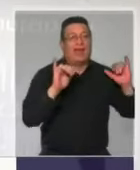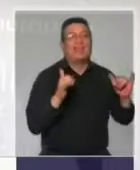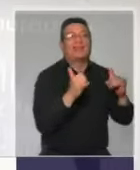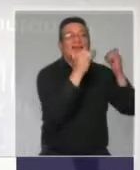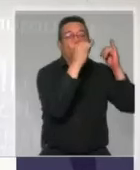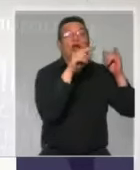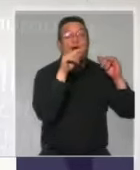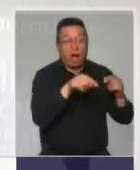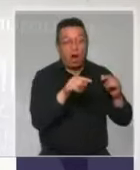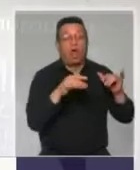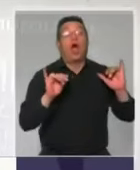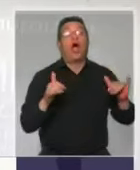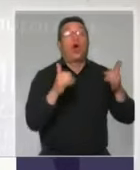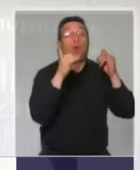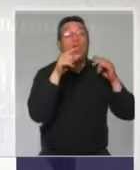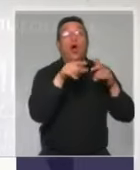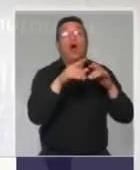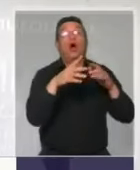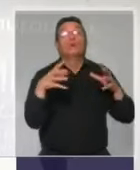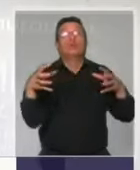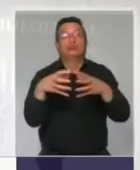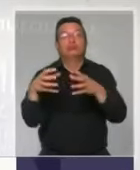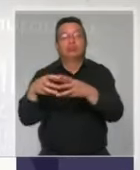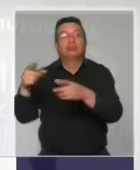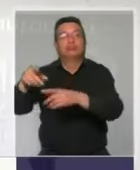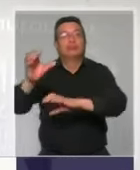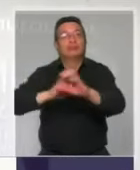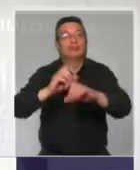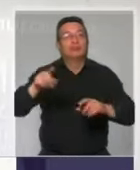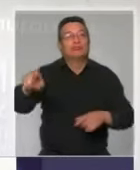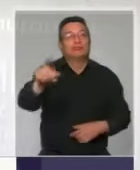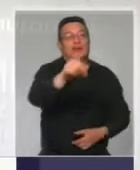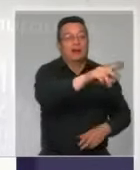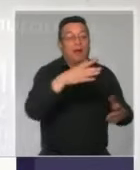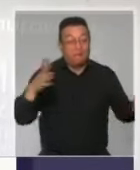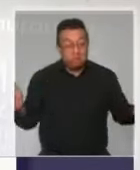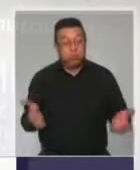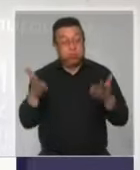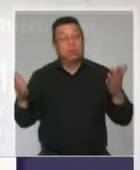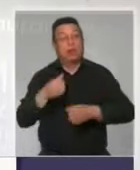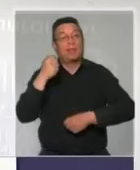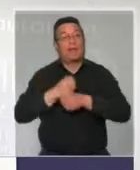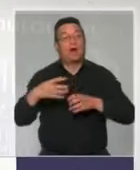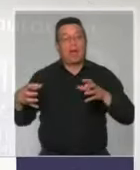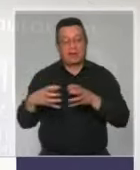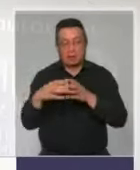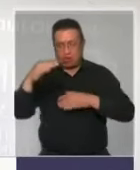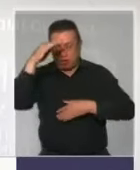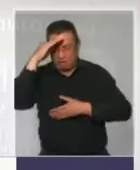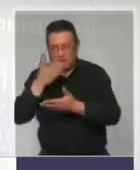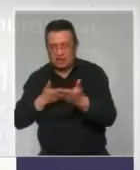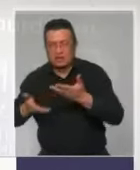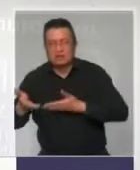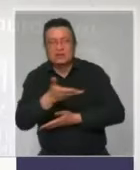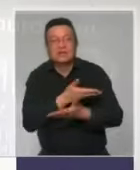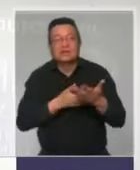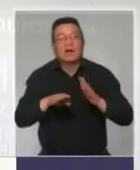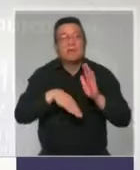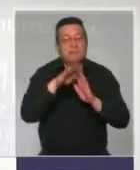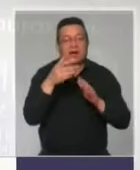dedica a llevar juegos al mundo corporativo. Con ello, busca potenciar el trabajo en equipo, la confianza y muchísimo más entre